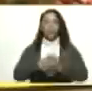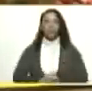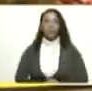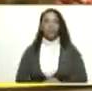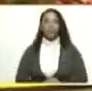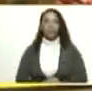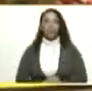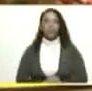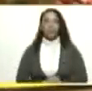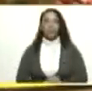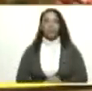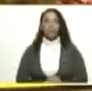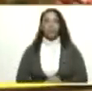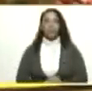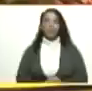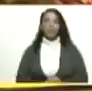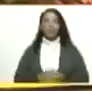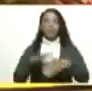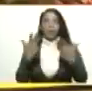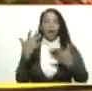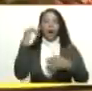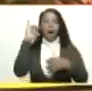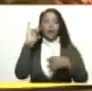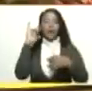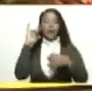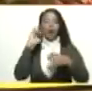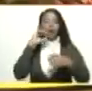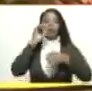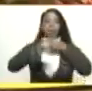que cubre toda la conversación,